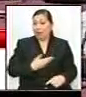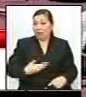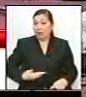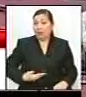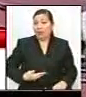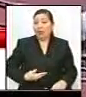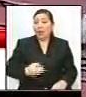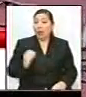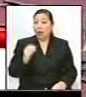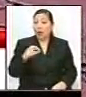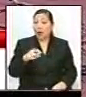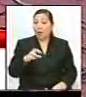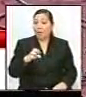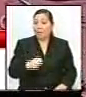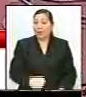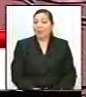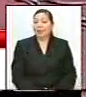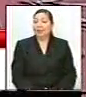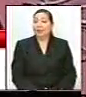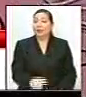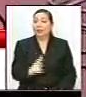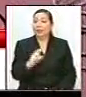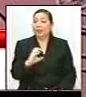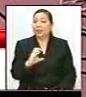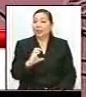Irribarren, también jefe de la RENIEC.